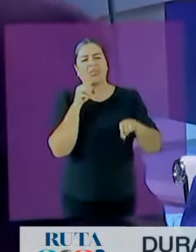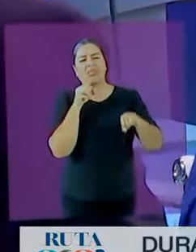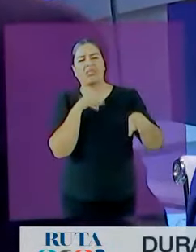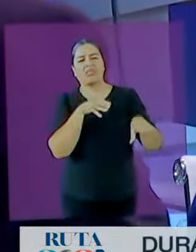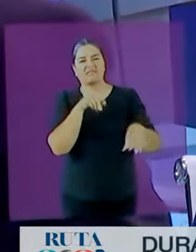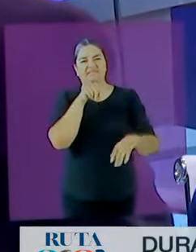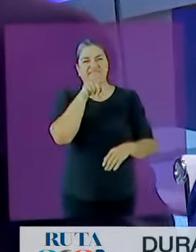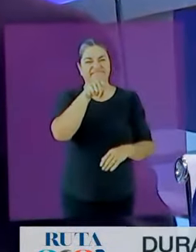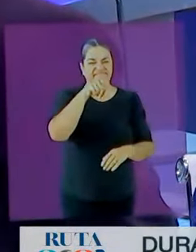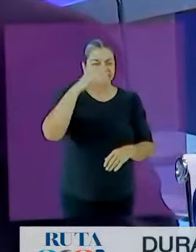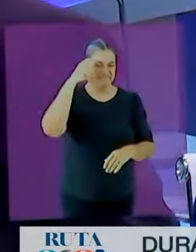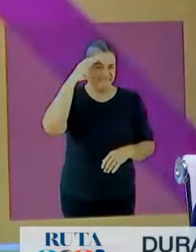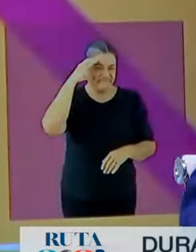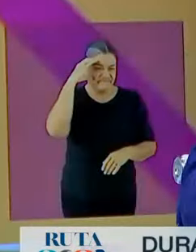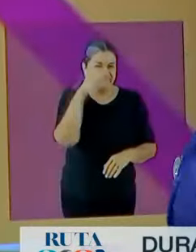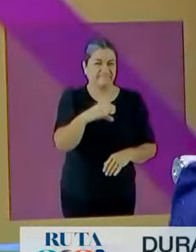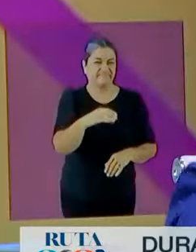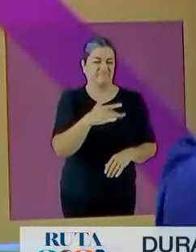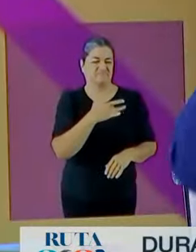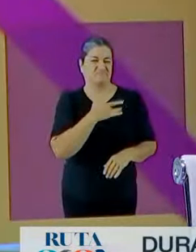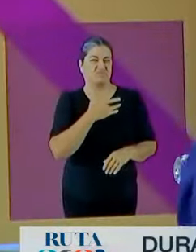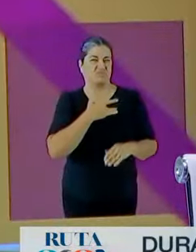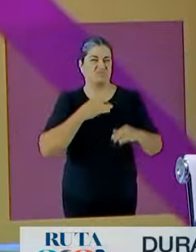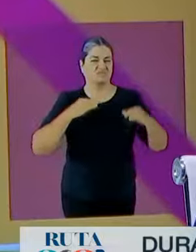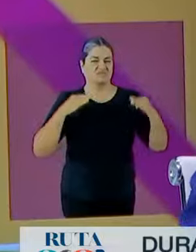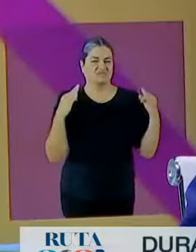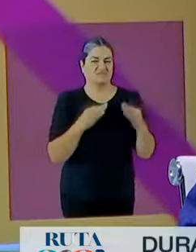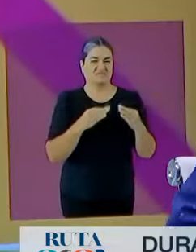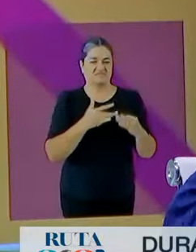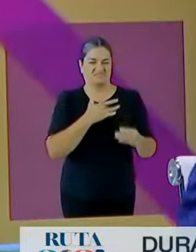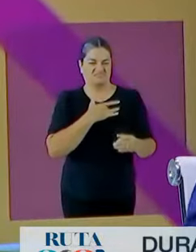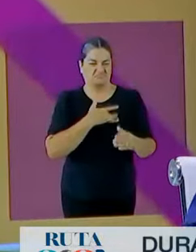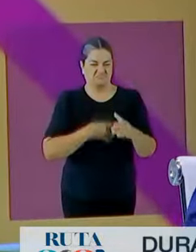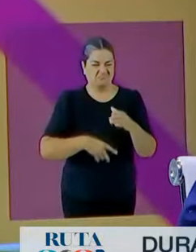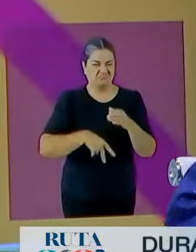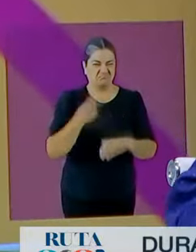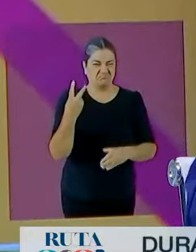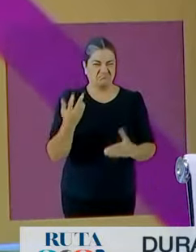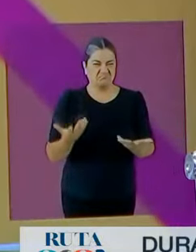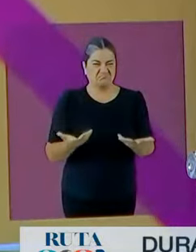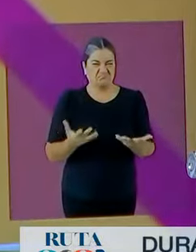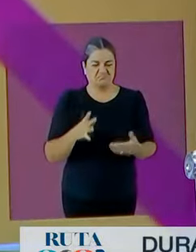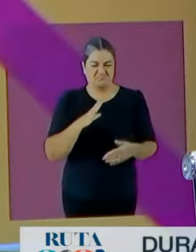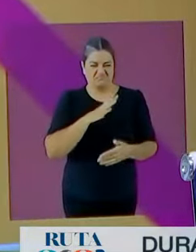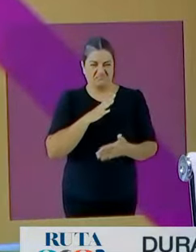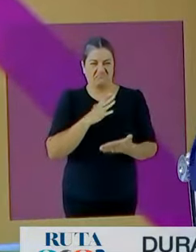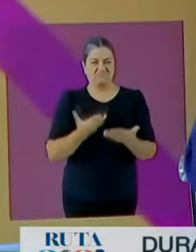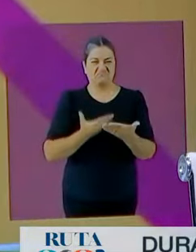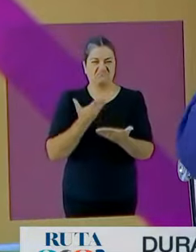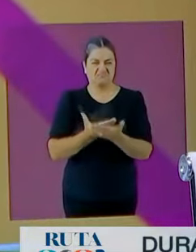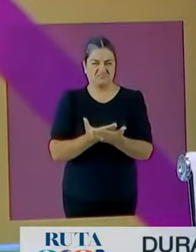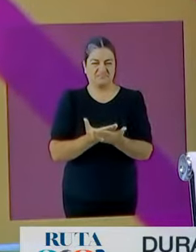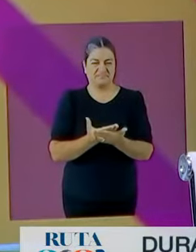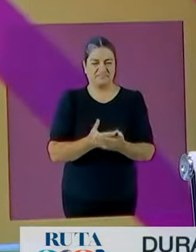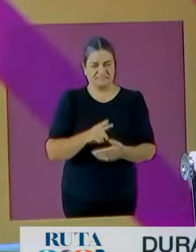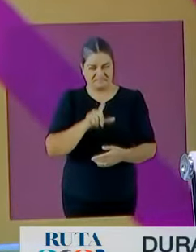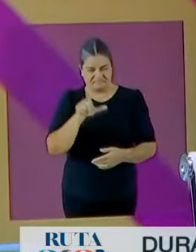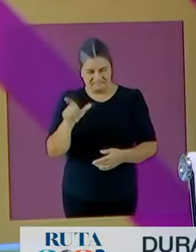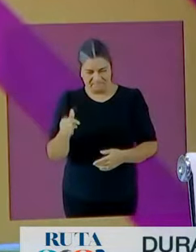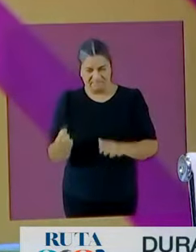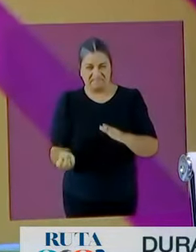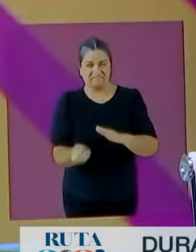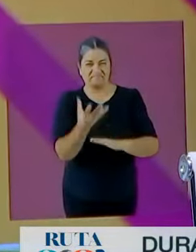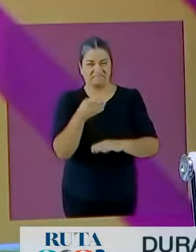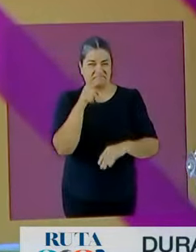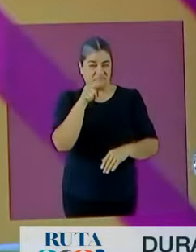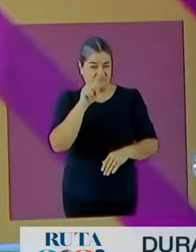gobierno profundamente opaco que ha negado mucho más información pública de lo que está. Y el otro punto era el Sistema Nacional Anticorrupción,